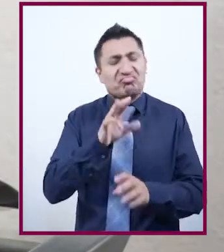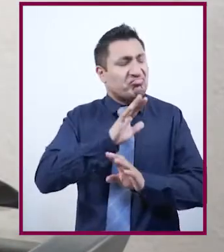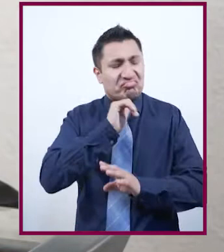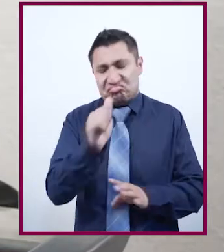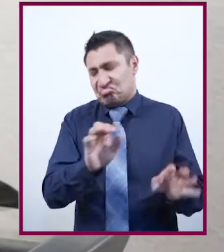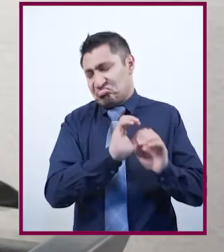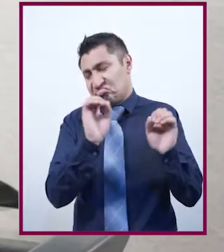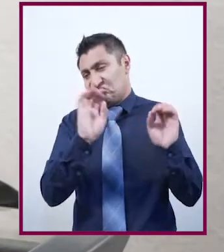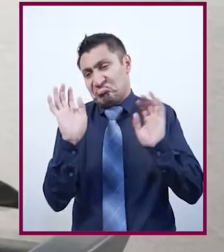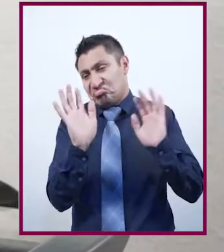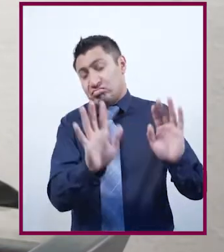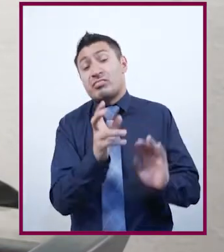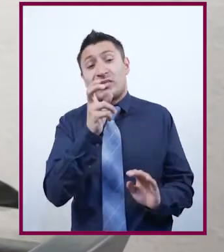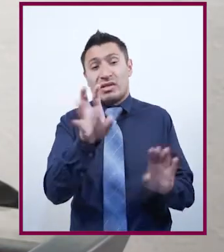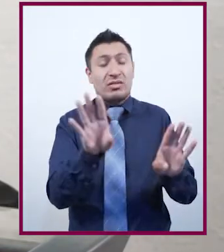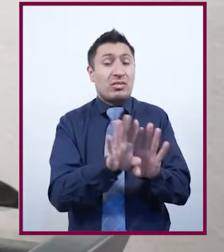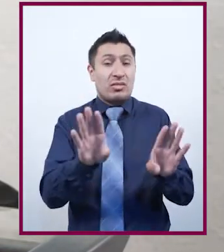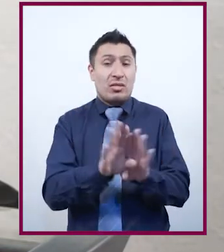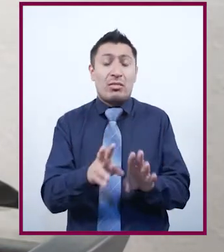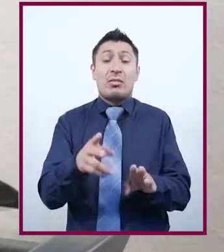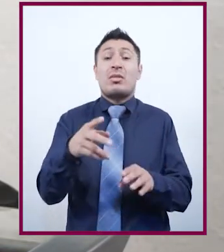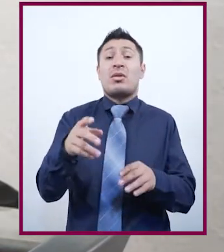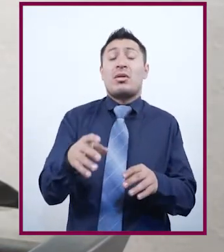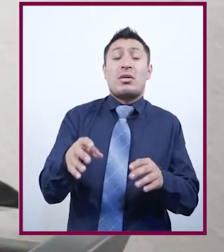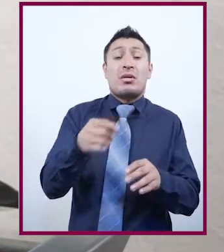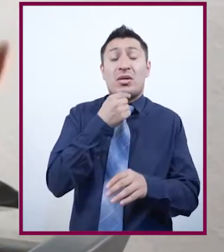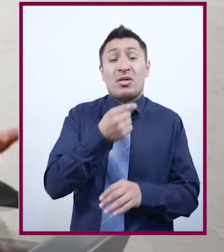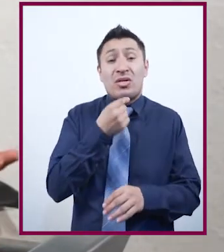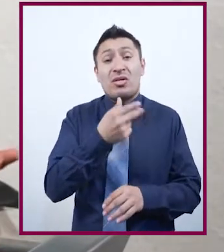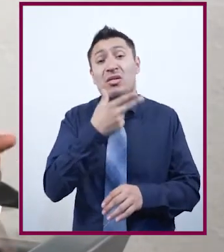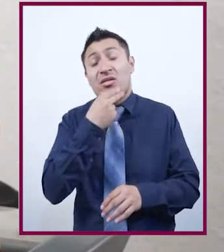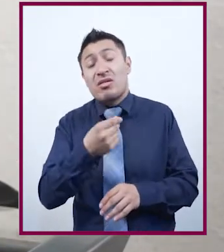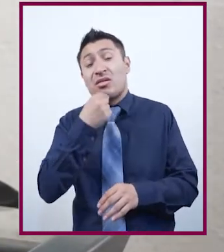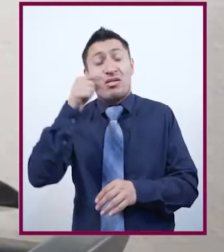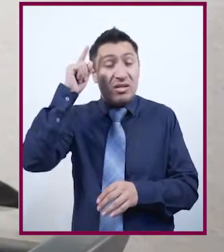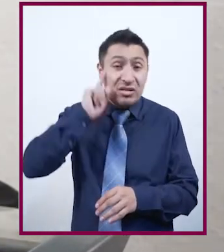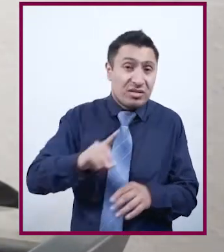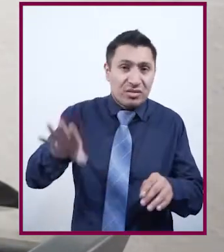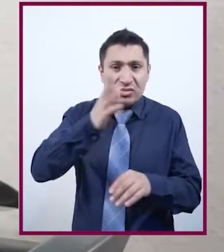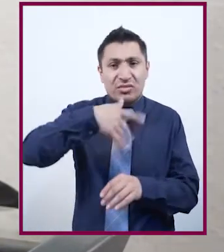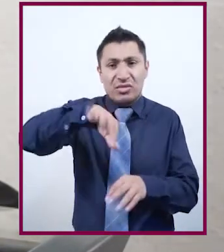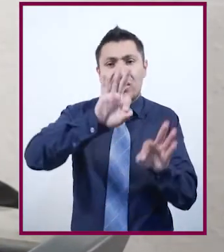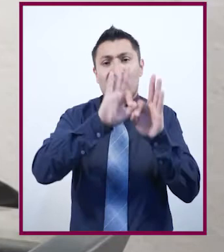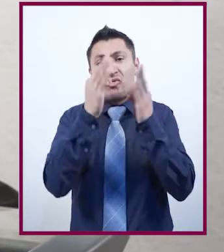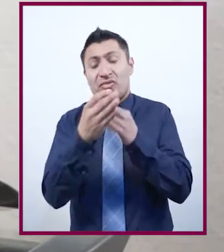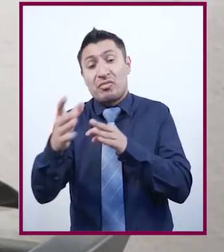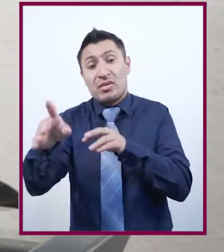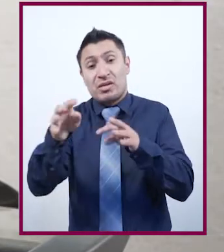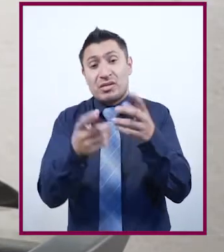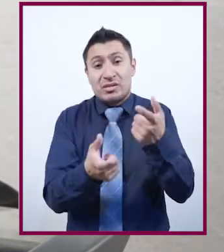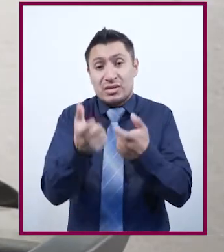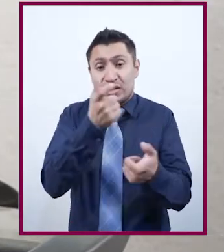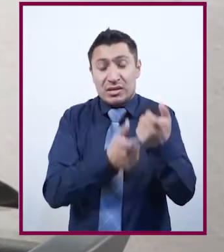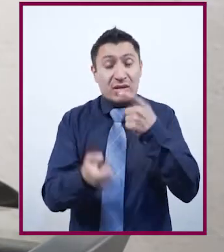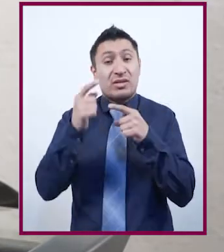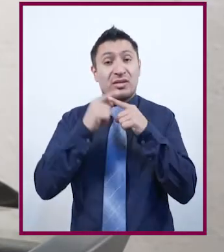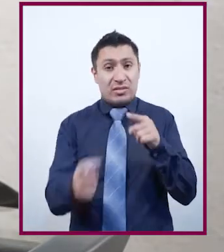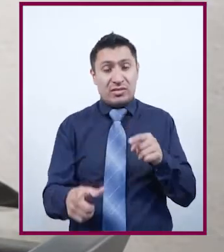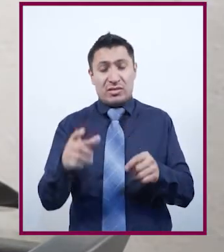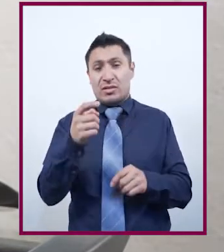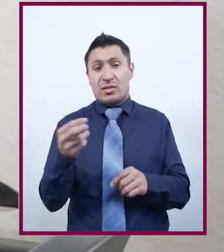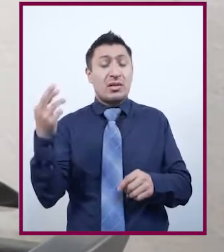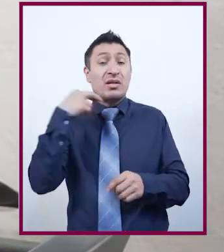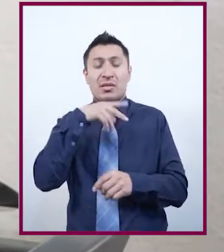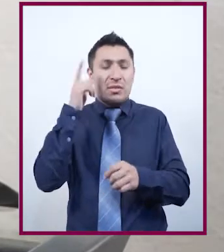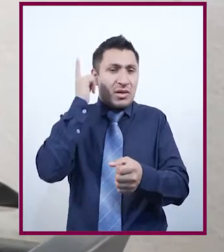niño o niña. Esto último ocasionó que las pequeñas y los pequeños buscaran nuevas fuentes de ingreso, y en poco tiempo fueron